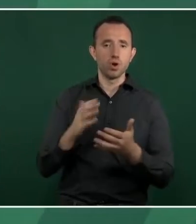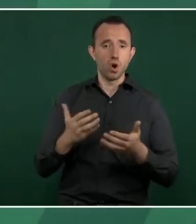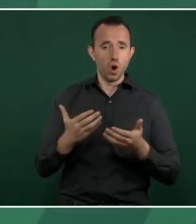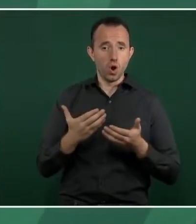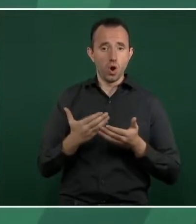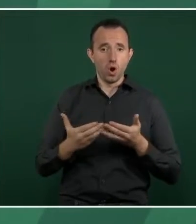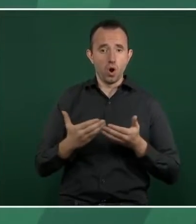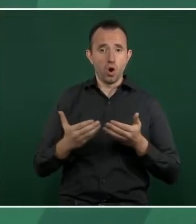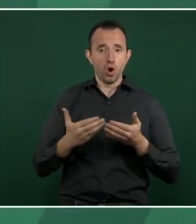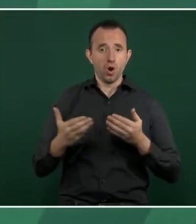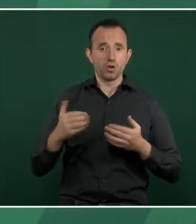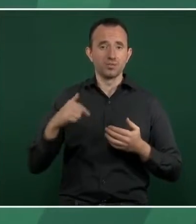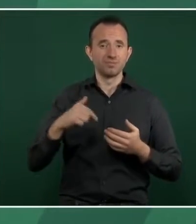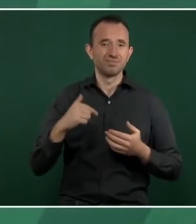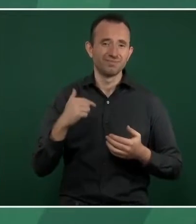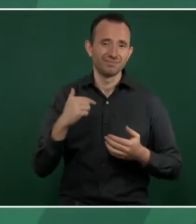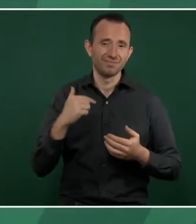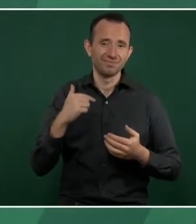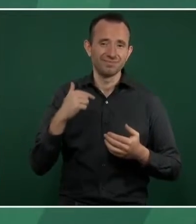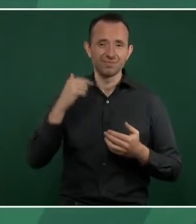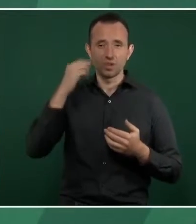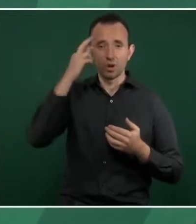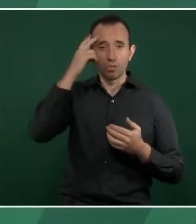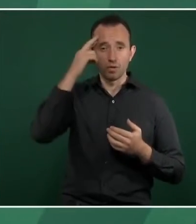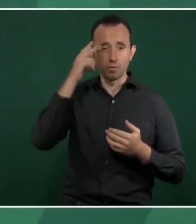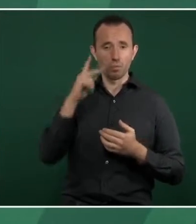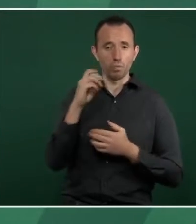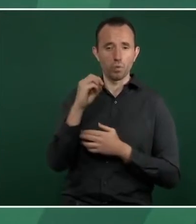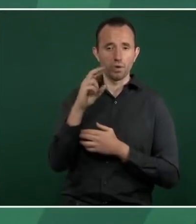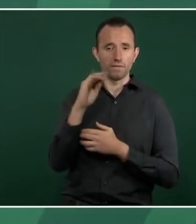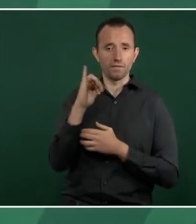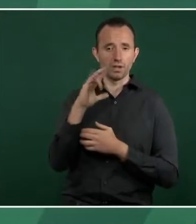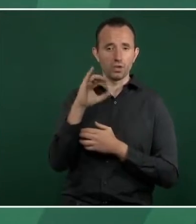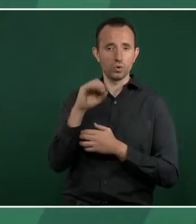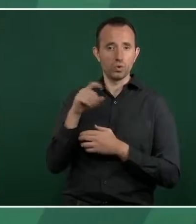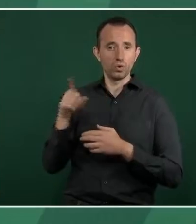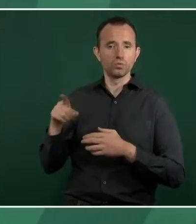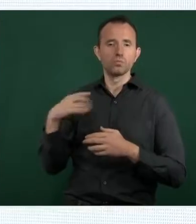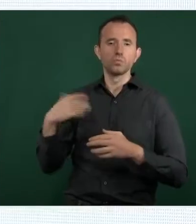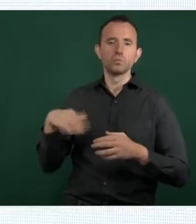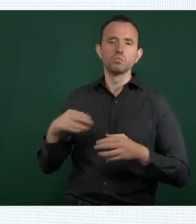neoporfirista. Y estar sacando al país adelante